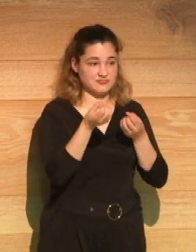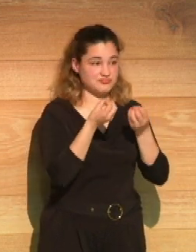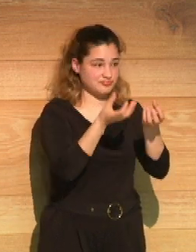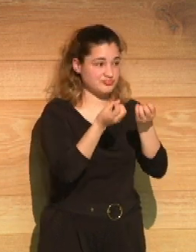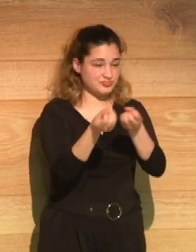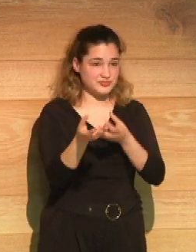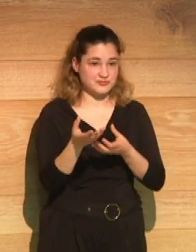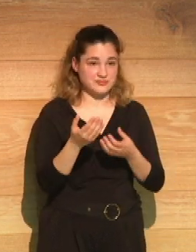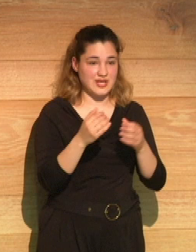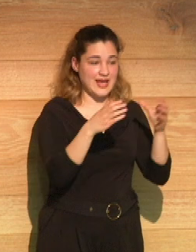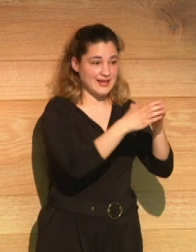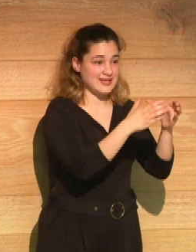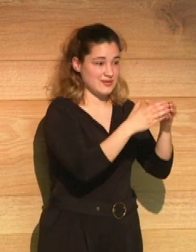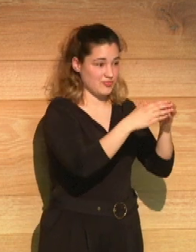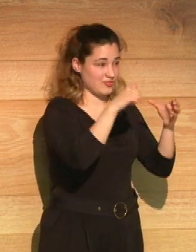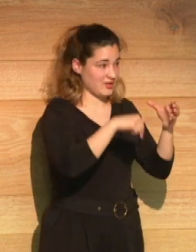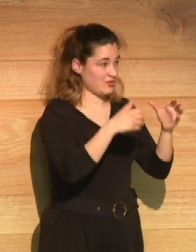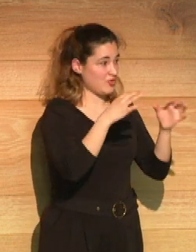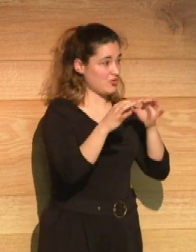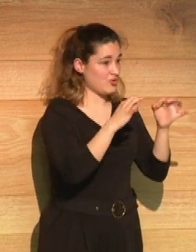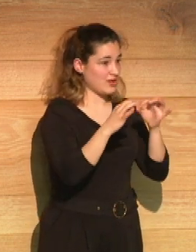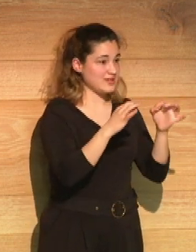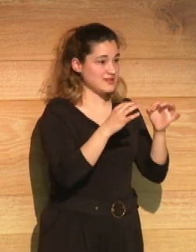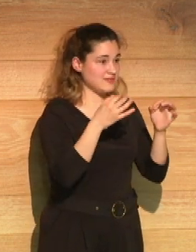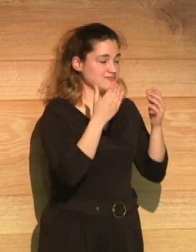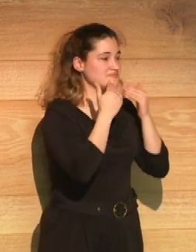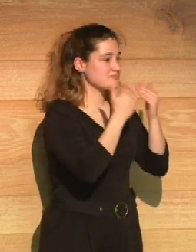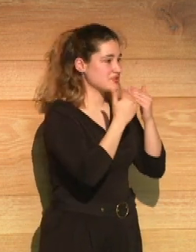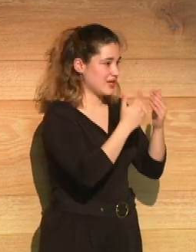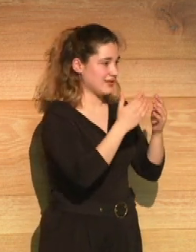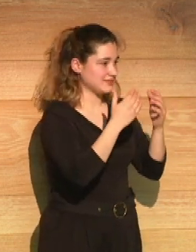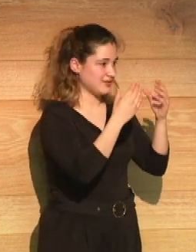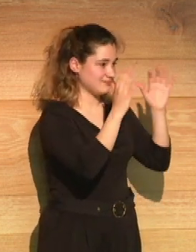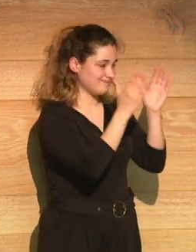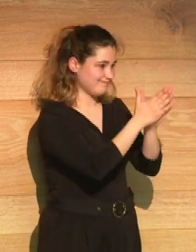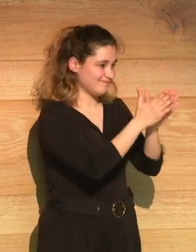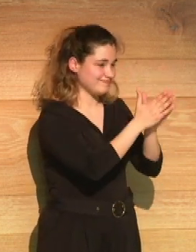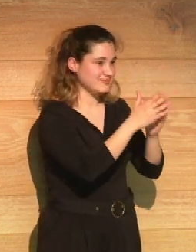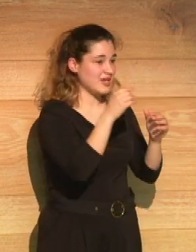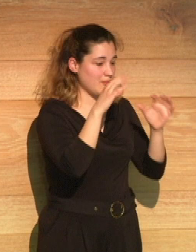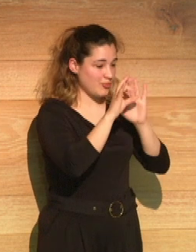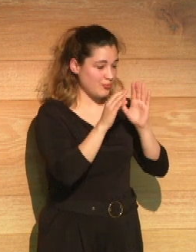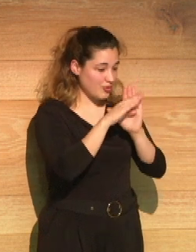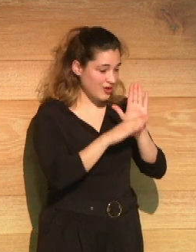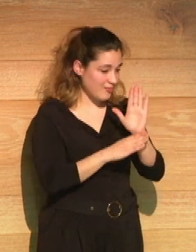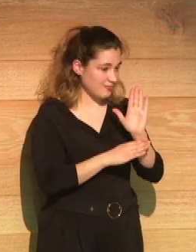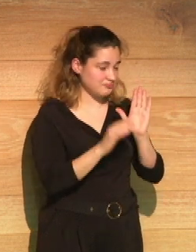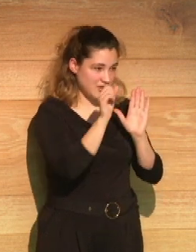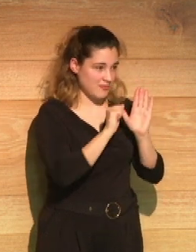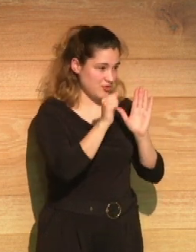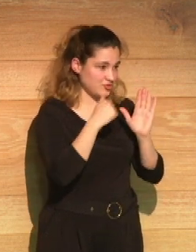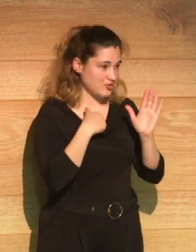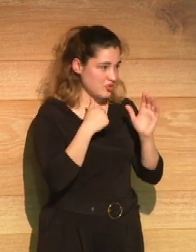que organiza esta jornada. El programa es sensacional. Lo voy a seguir pues el resto de los días.